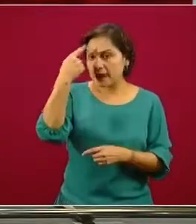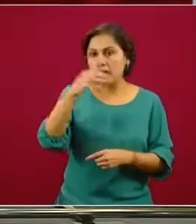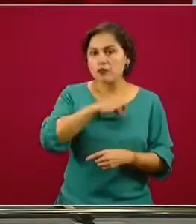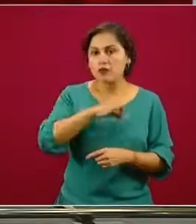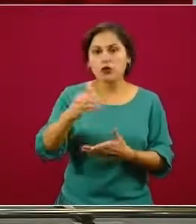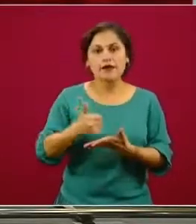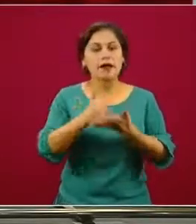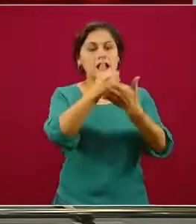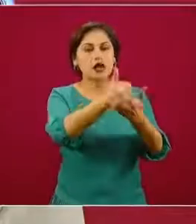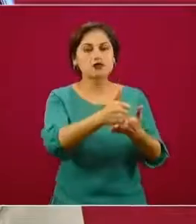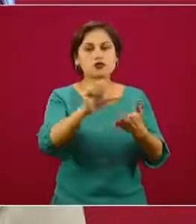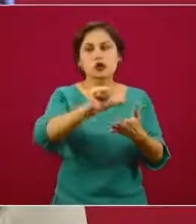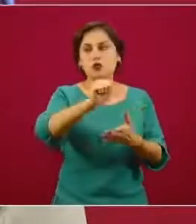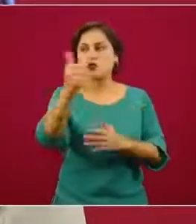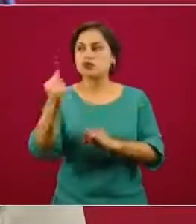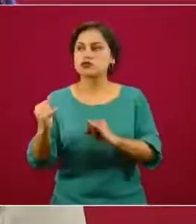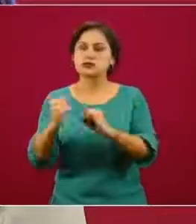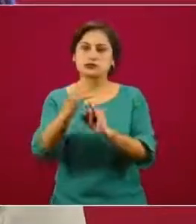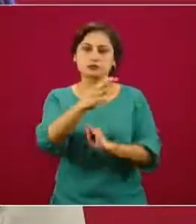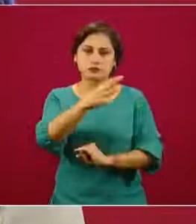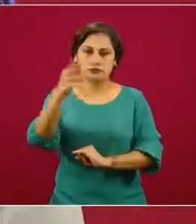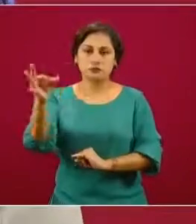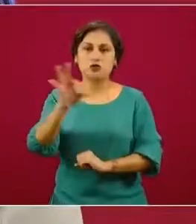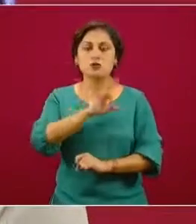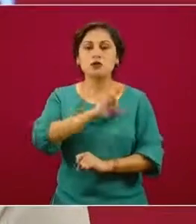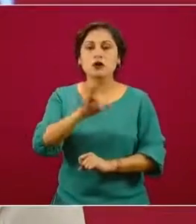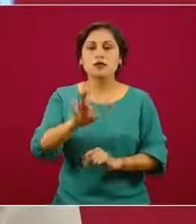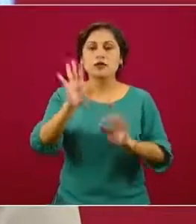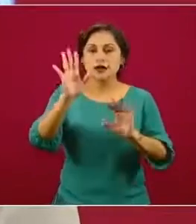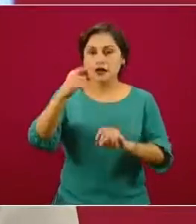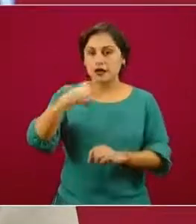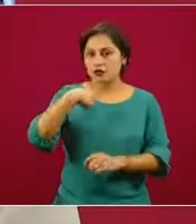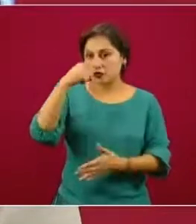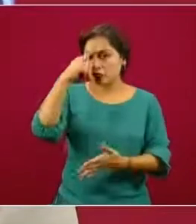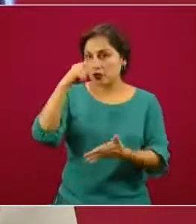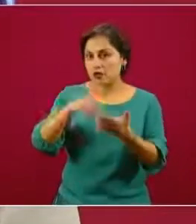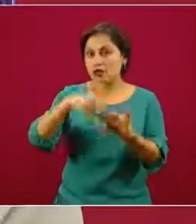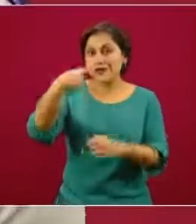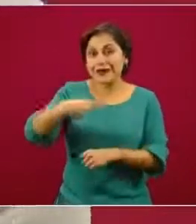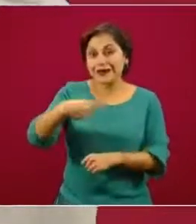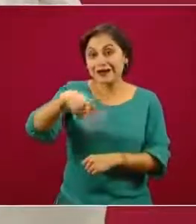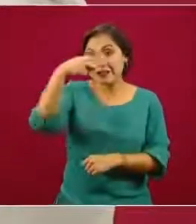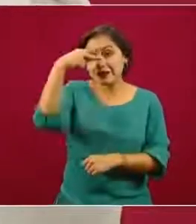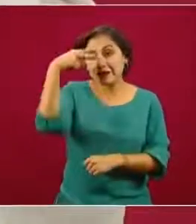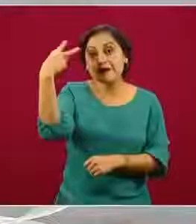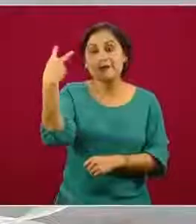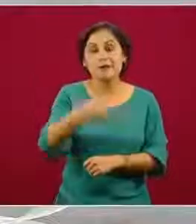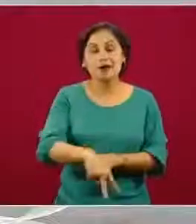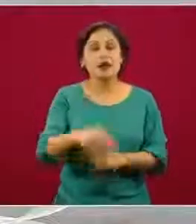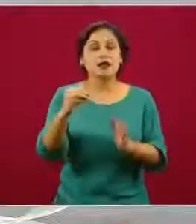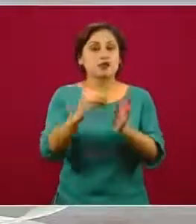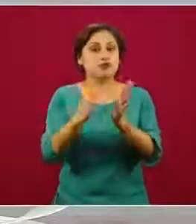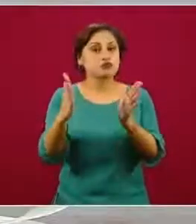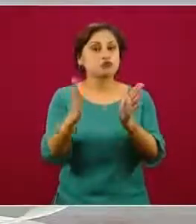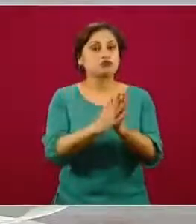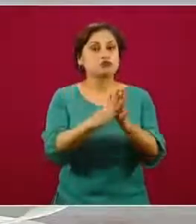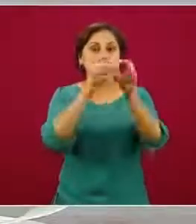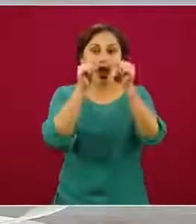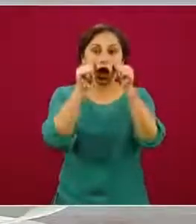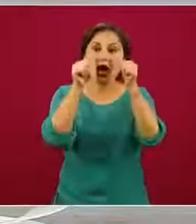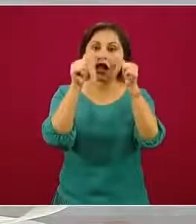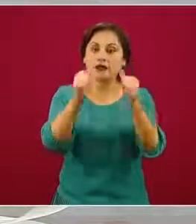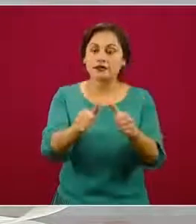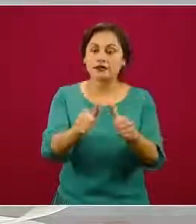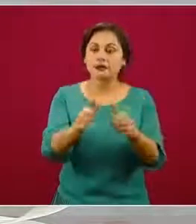civil. Creo que la agenda que se tiene en México y los avances que se tienen en México tiene que ver con su